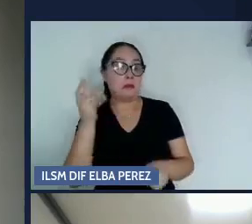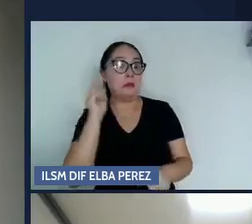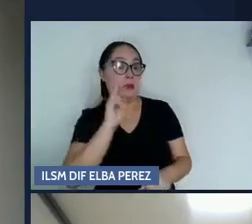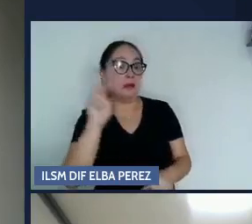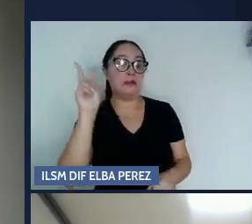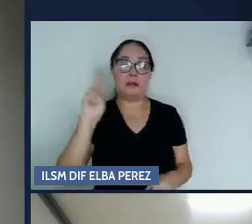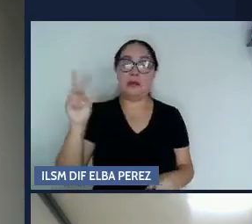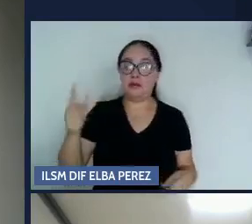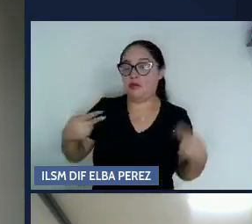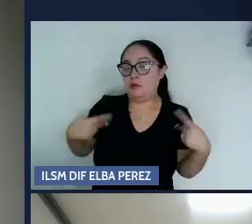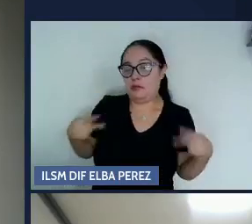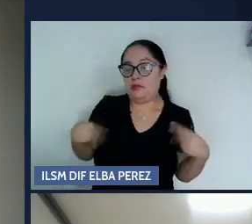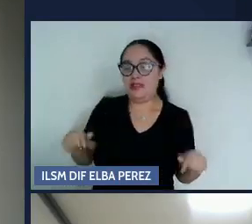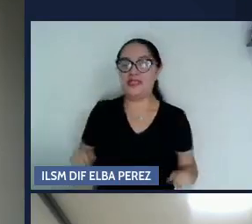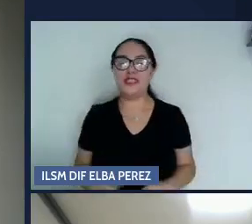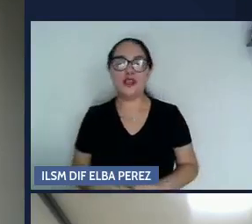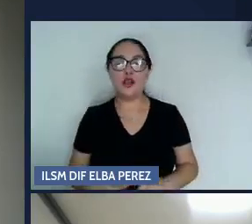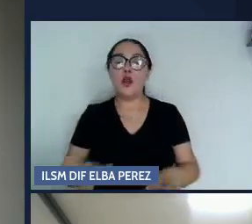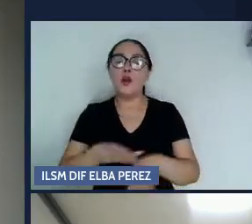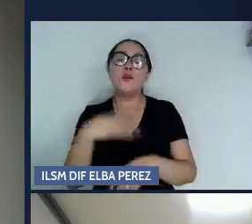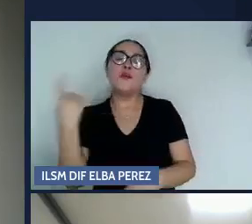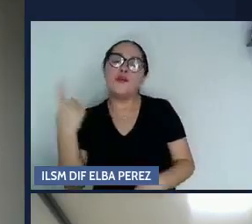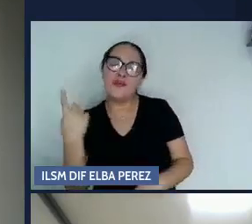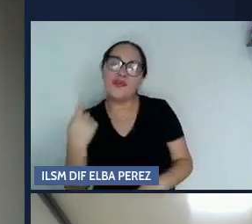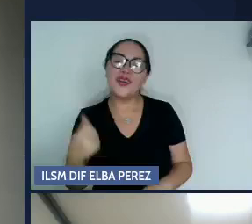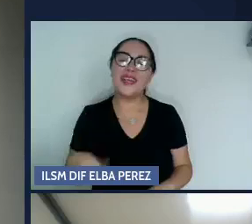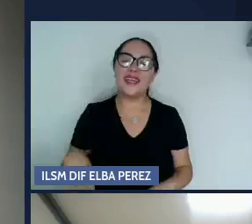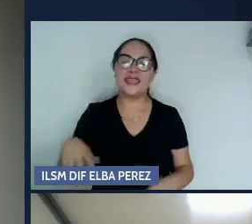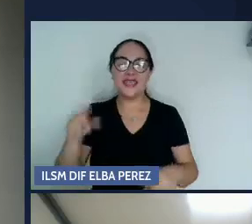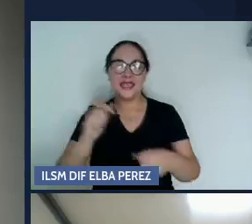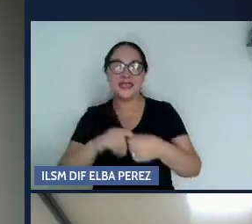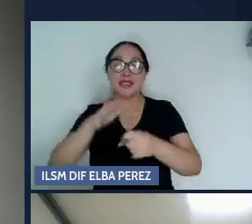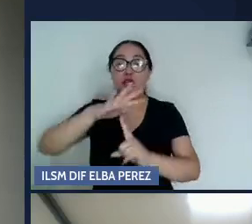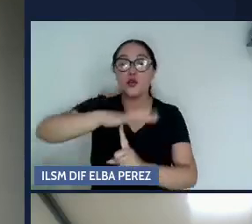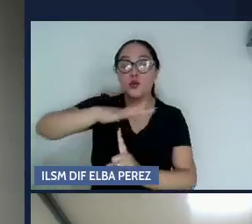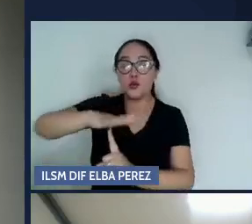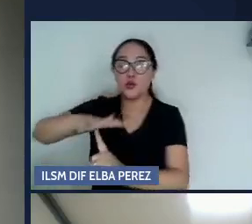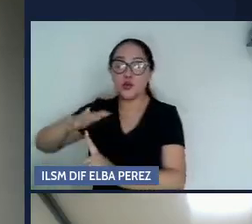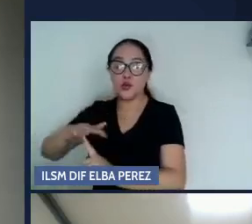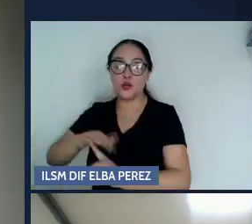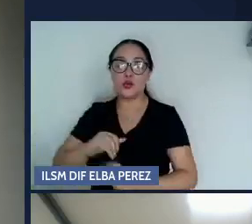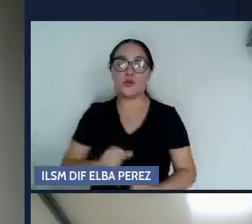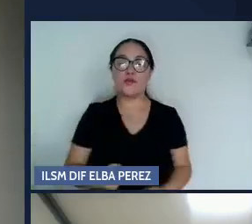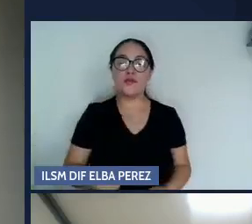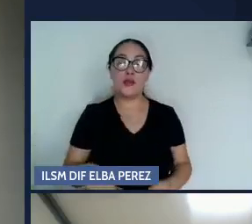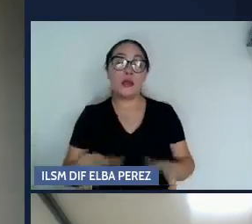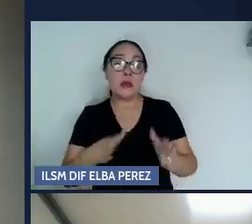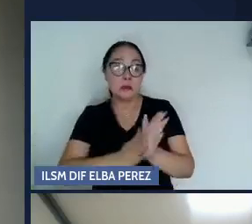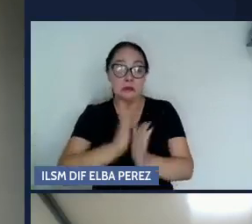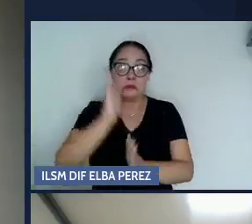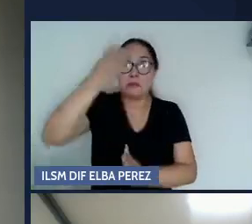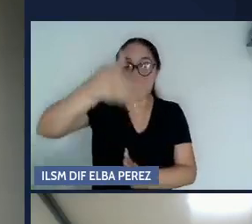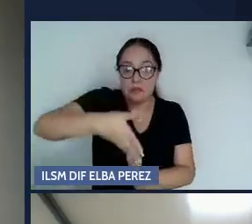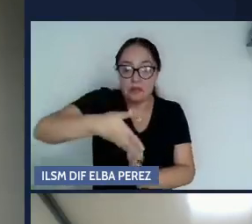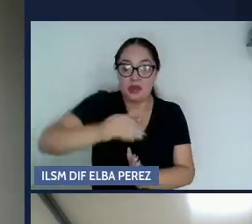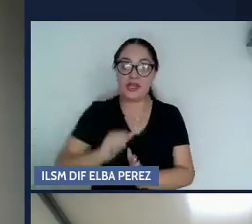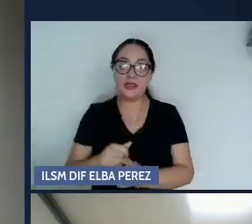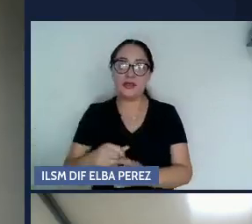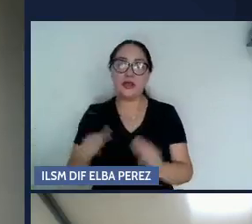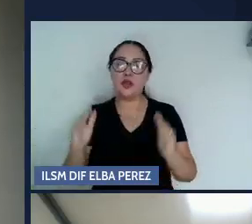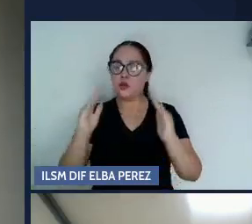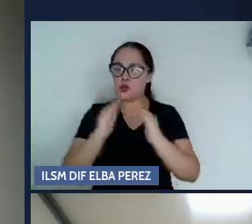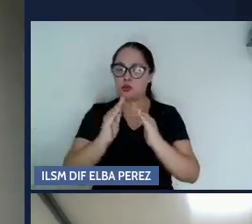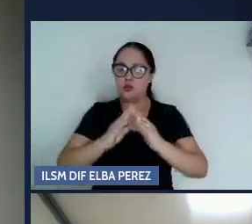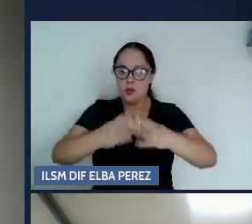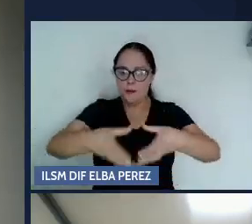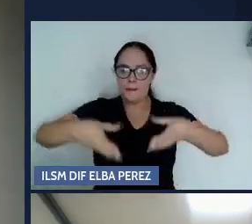porque es cuando se instalan las mesas directivas de casilla y es cuando acudimos físicamente a esa casilla a emitir nuestro